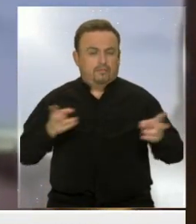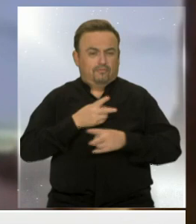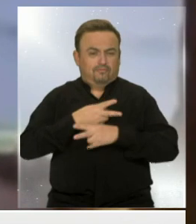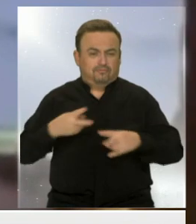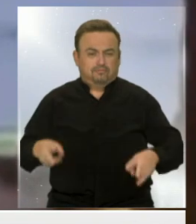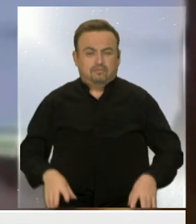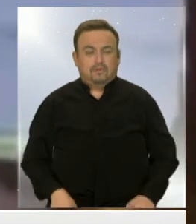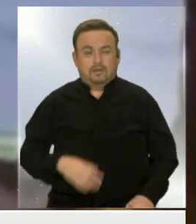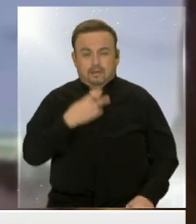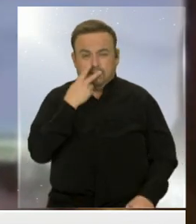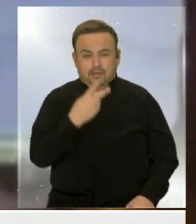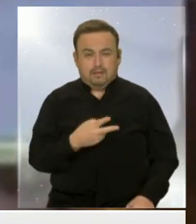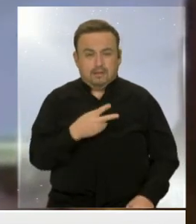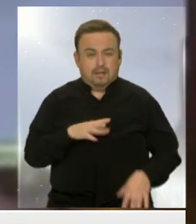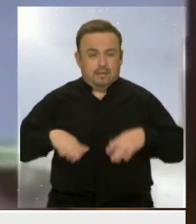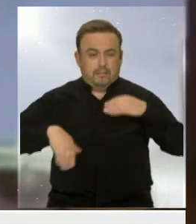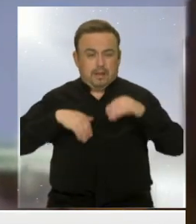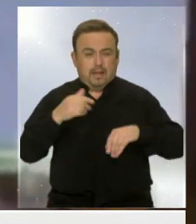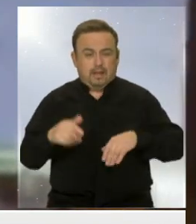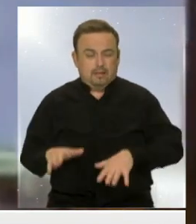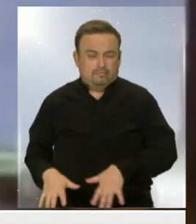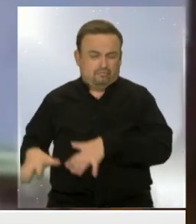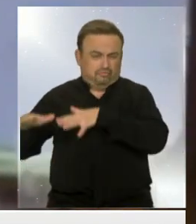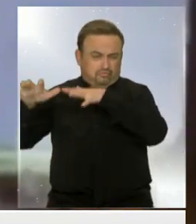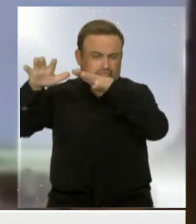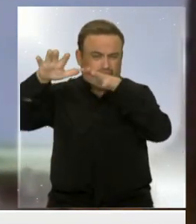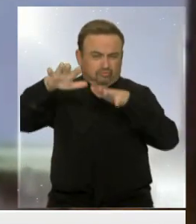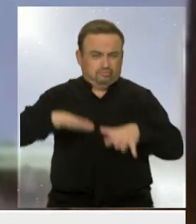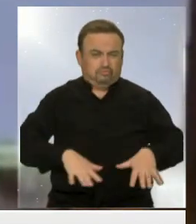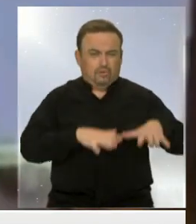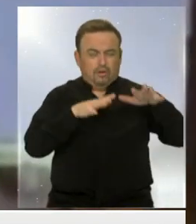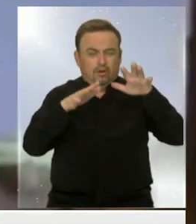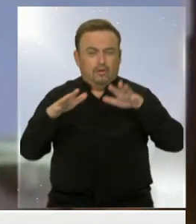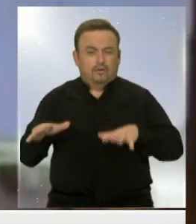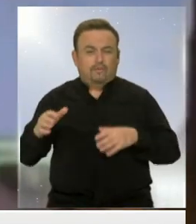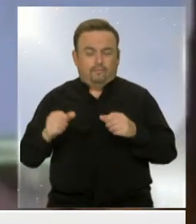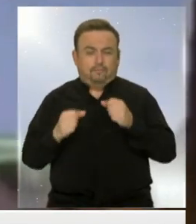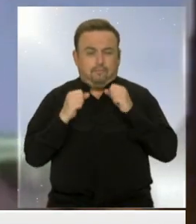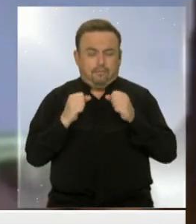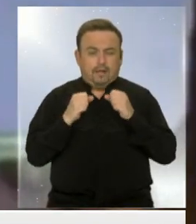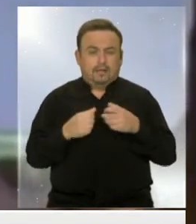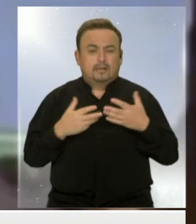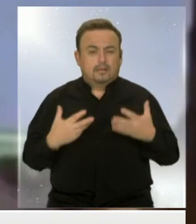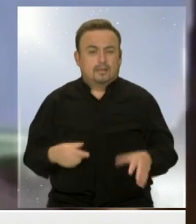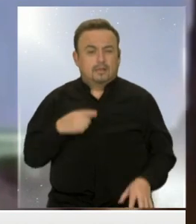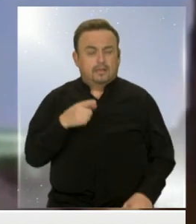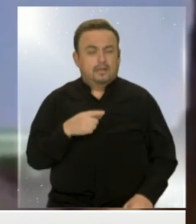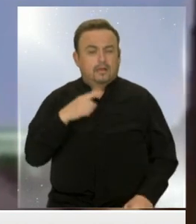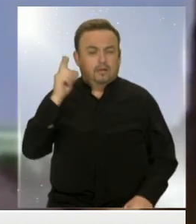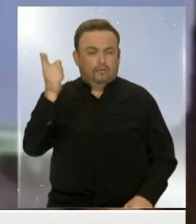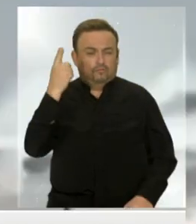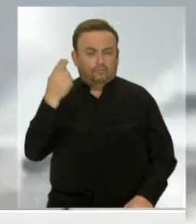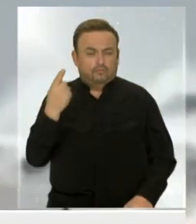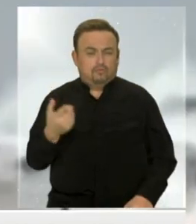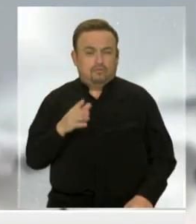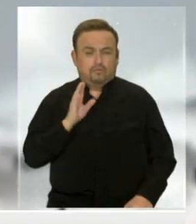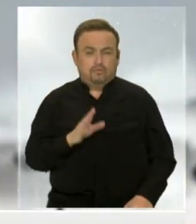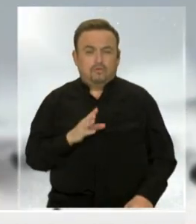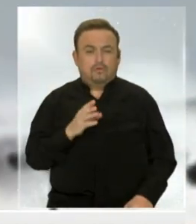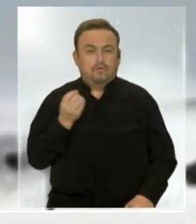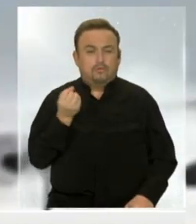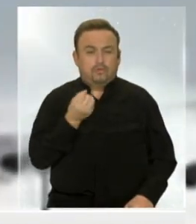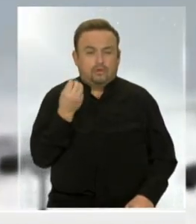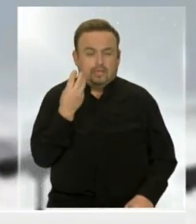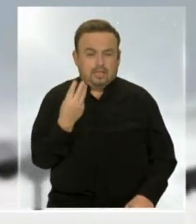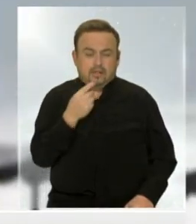De hecho, mira las playas, cómo se pueden apreciar estas grandes marejadas. Ahora el fenómeno se mantiene como un huracán categoría 3.